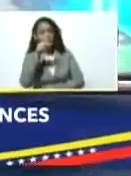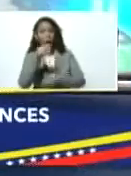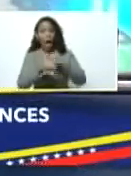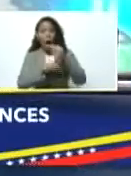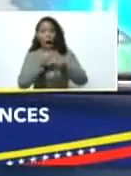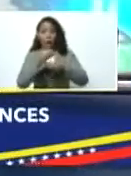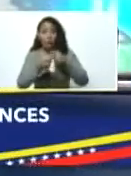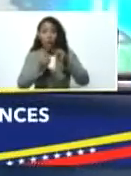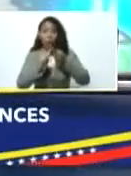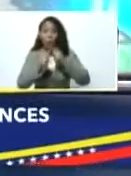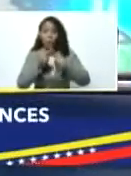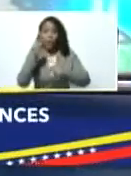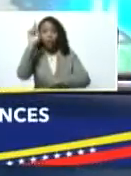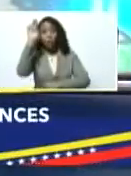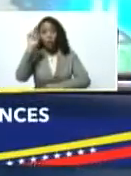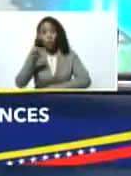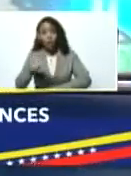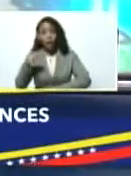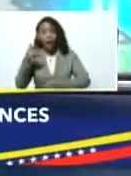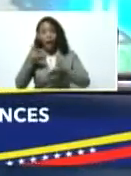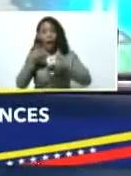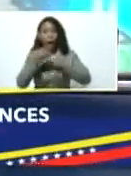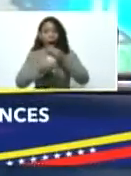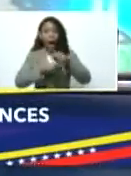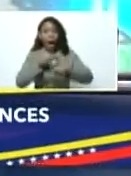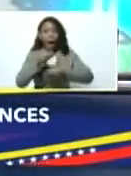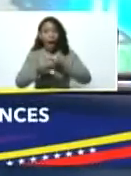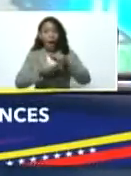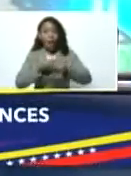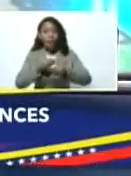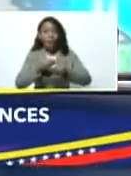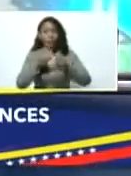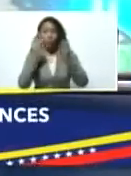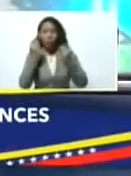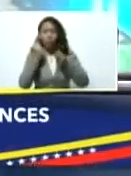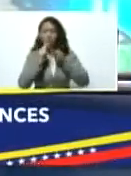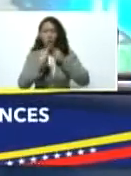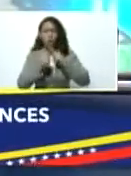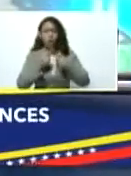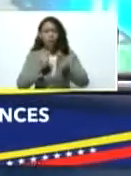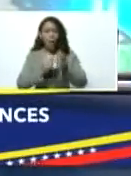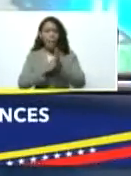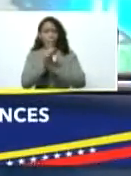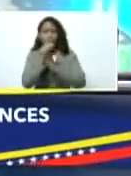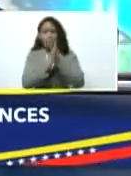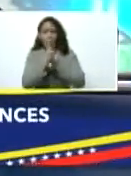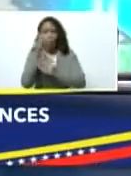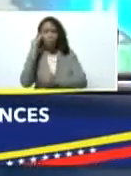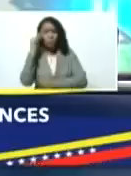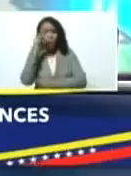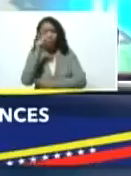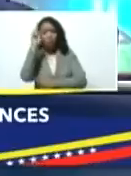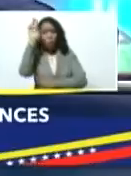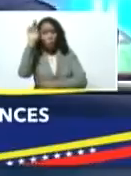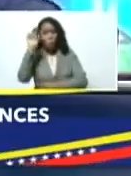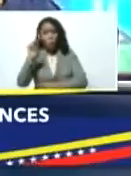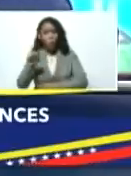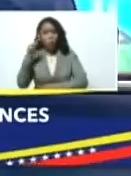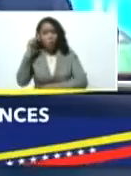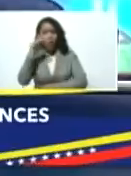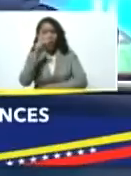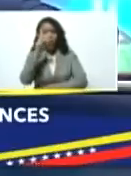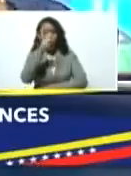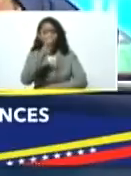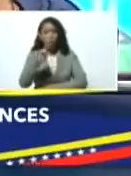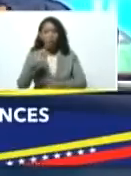cosas, todos los días nacen decenas, centenares de emprendimientos, todos los días alguien toma